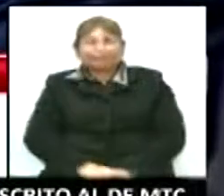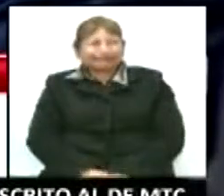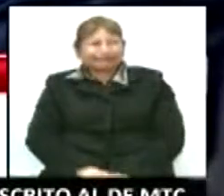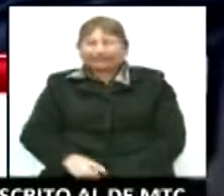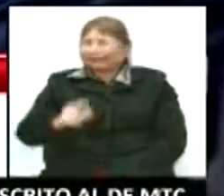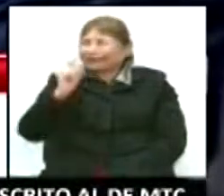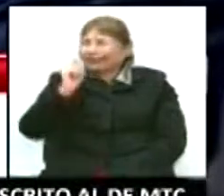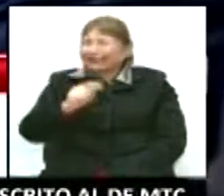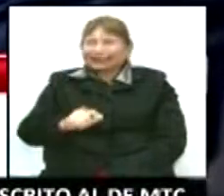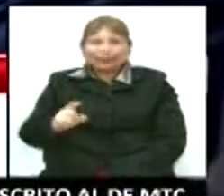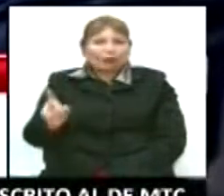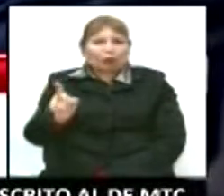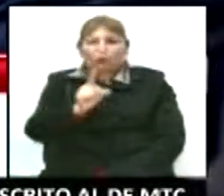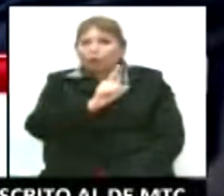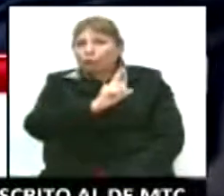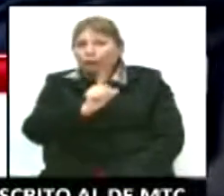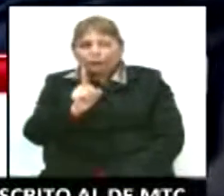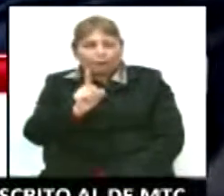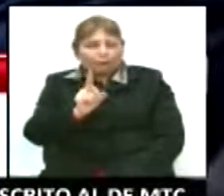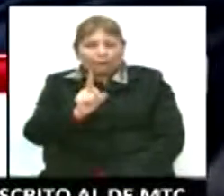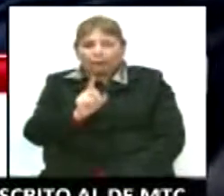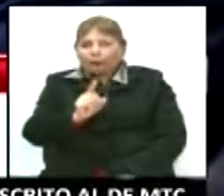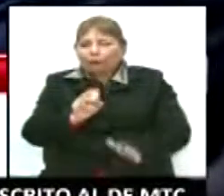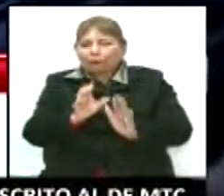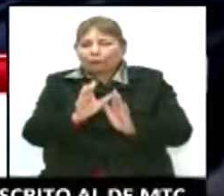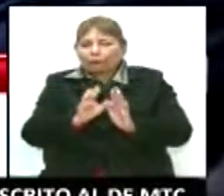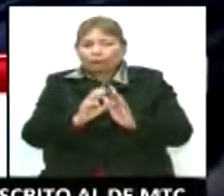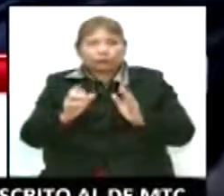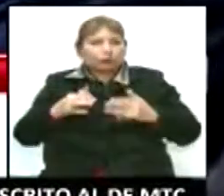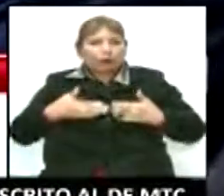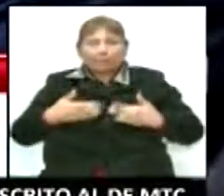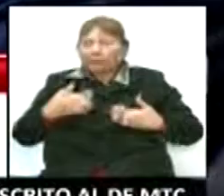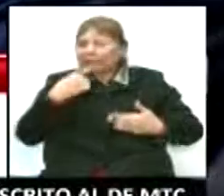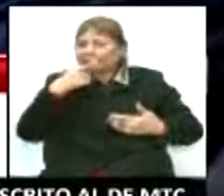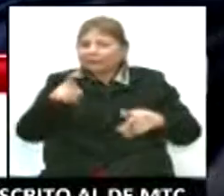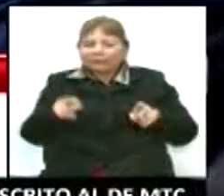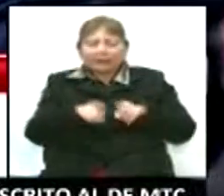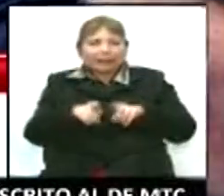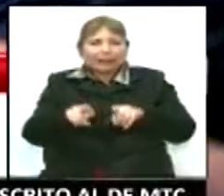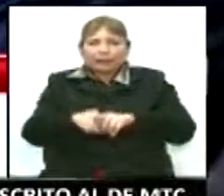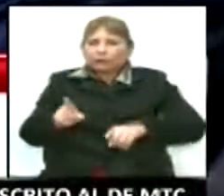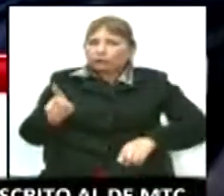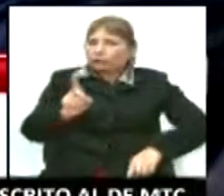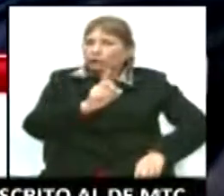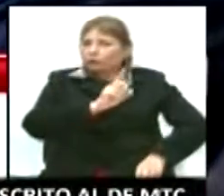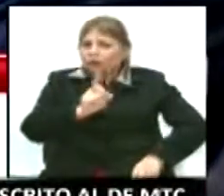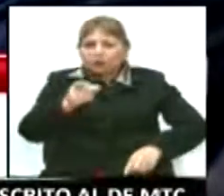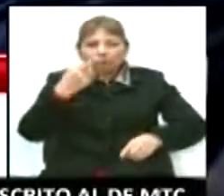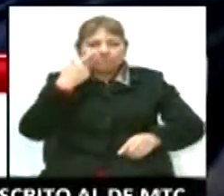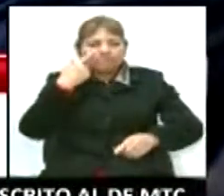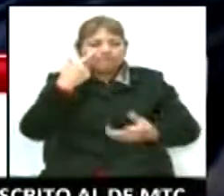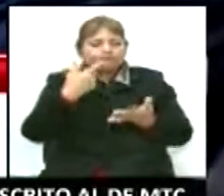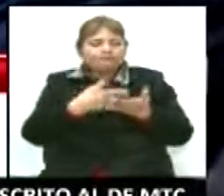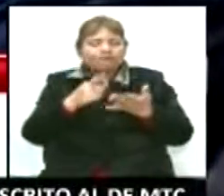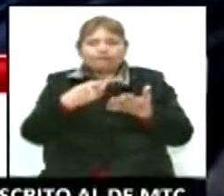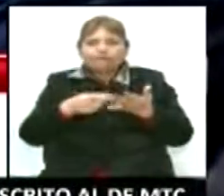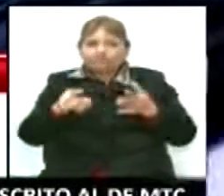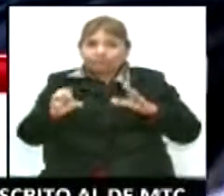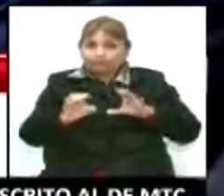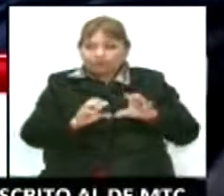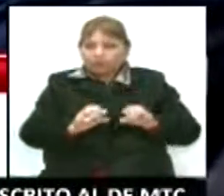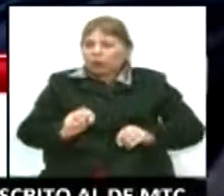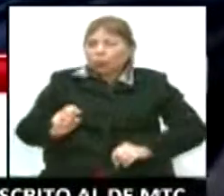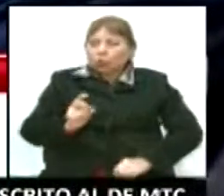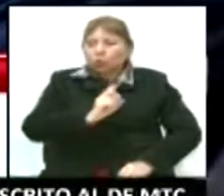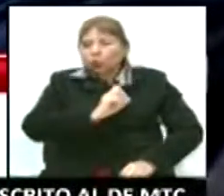no constituye un dictamen, no puede ser catalogado como tal, no recoge las observaciones que hemos realizado, no